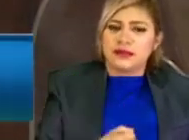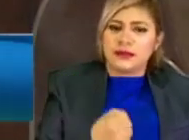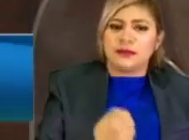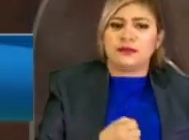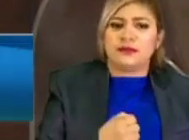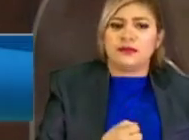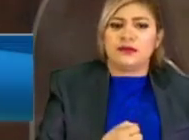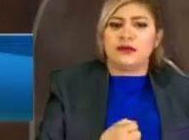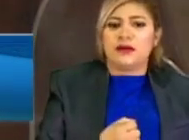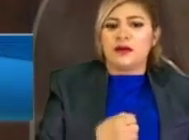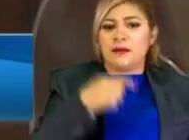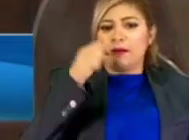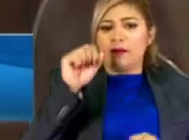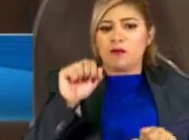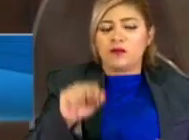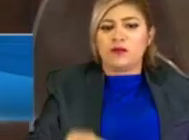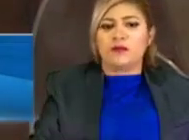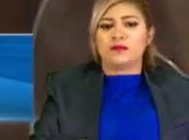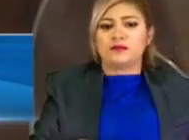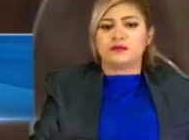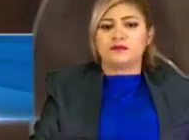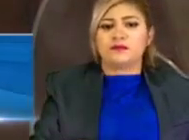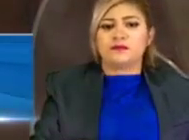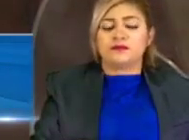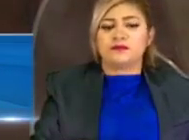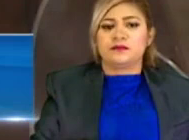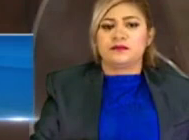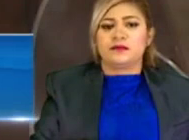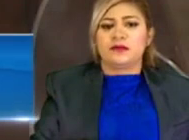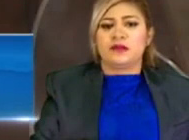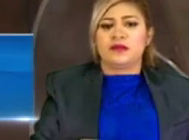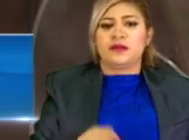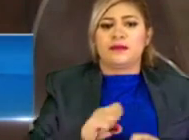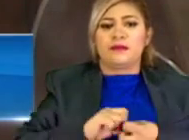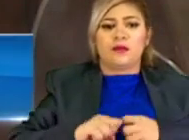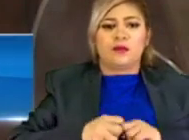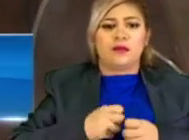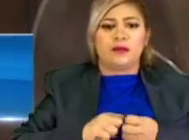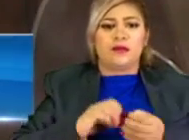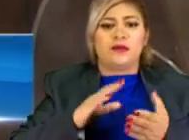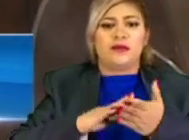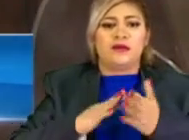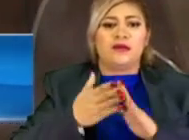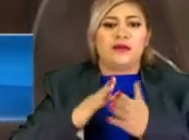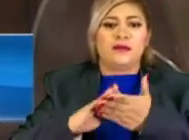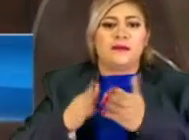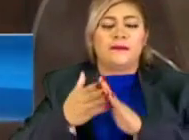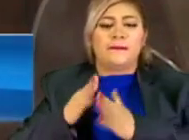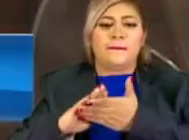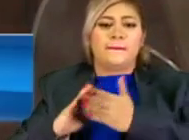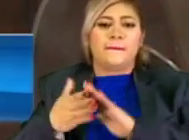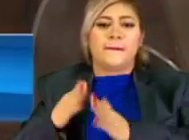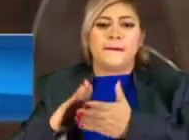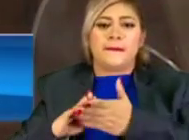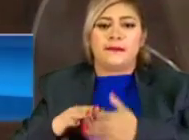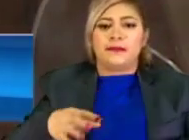para llevar soluciones concretas a los problemas de las comunidades de